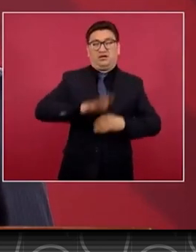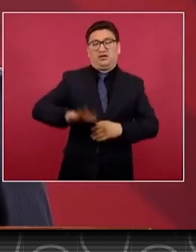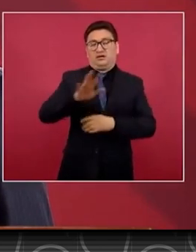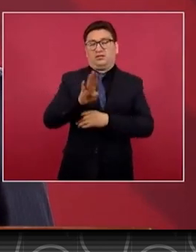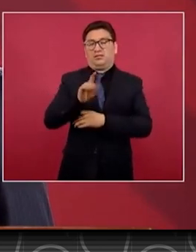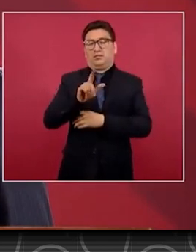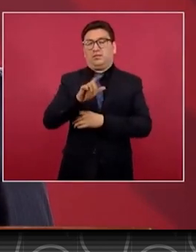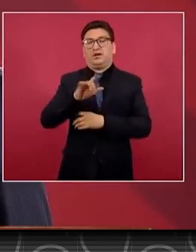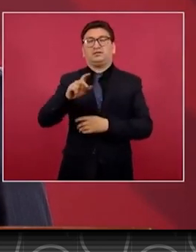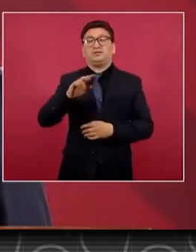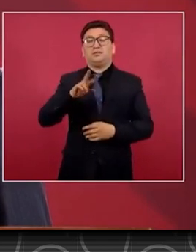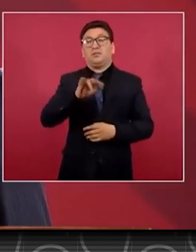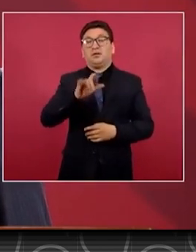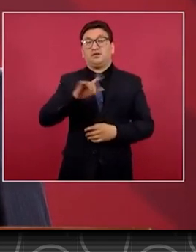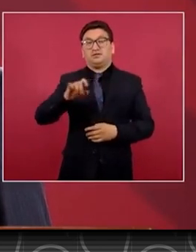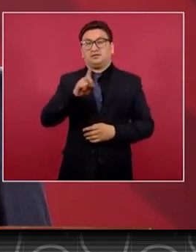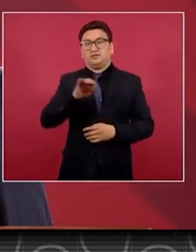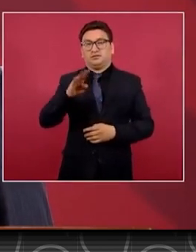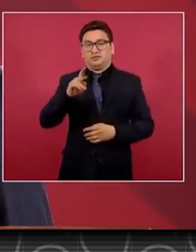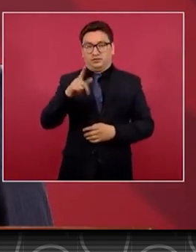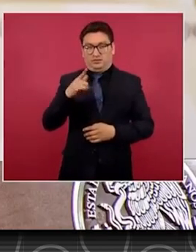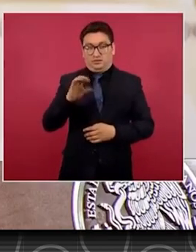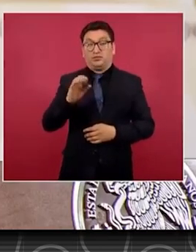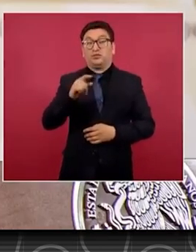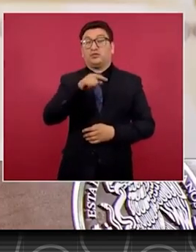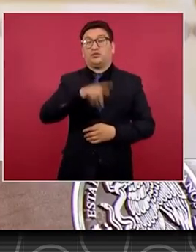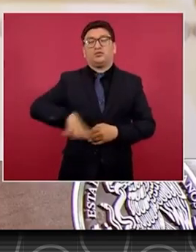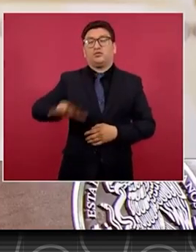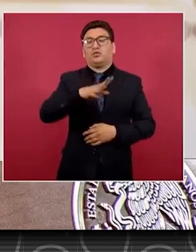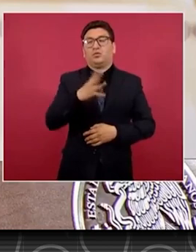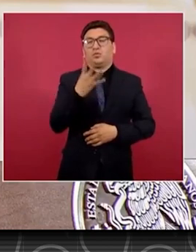en casi 4 hectáreas.